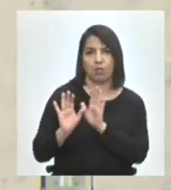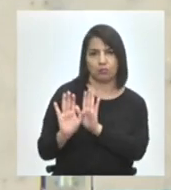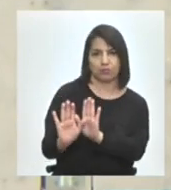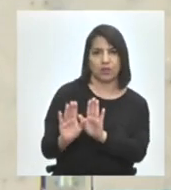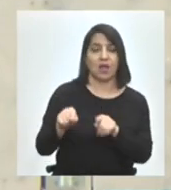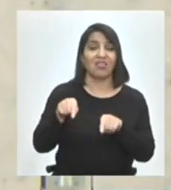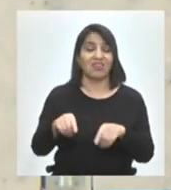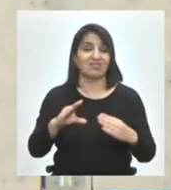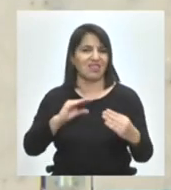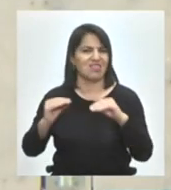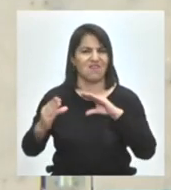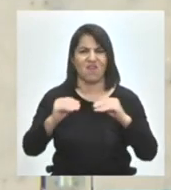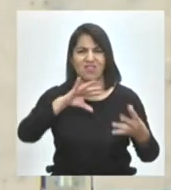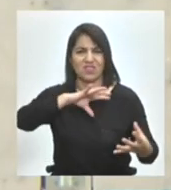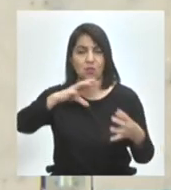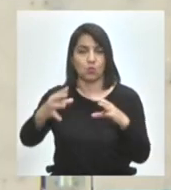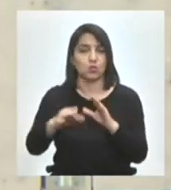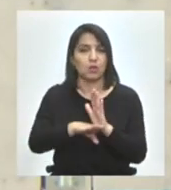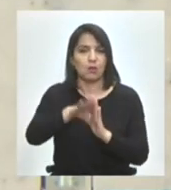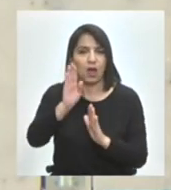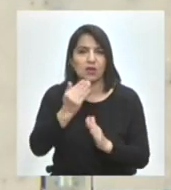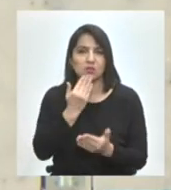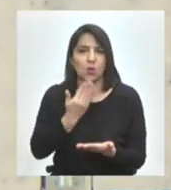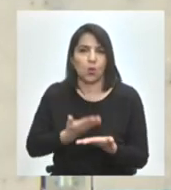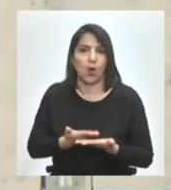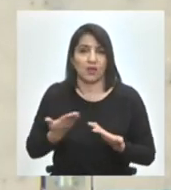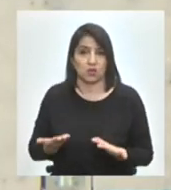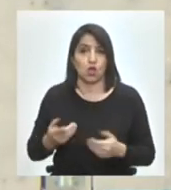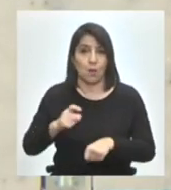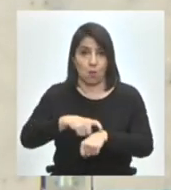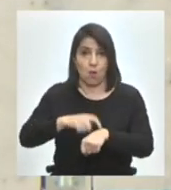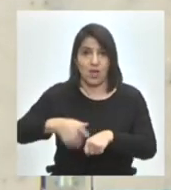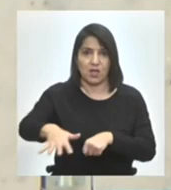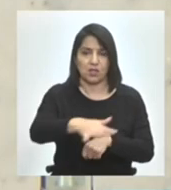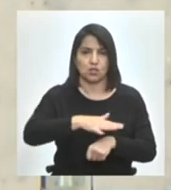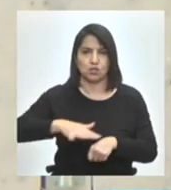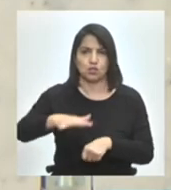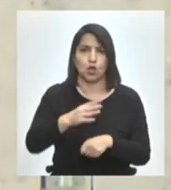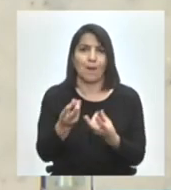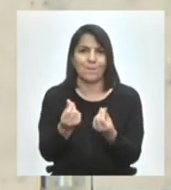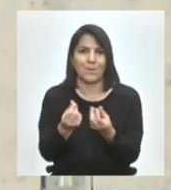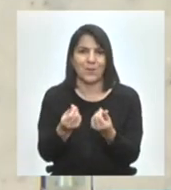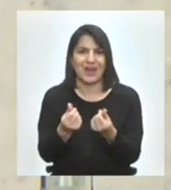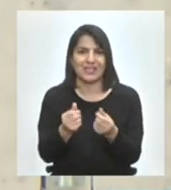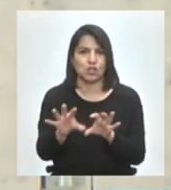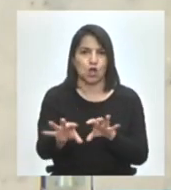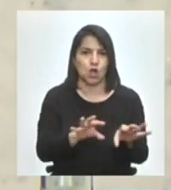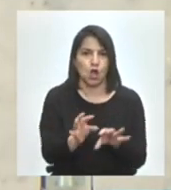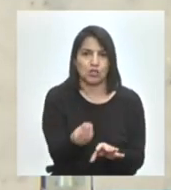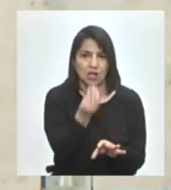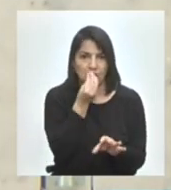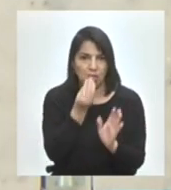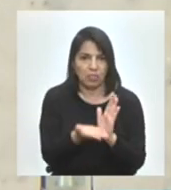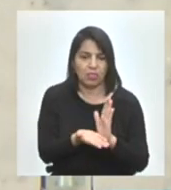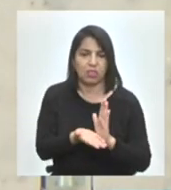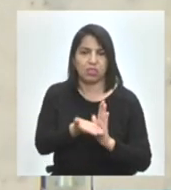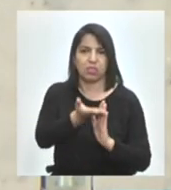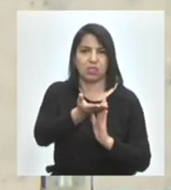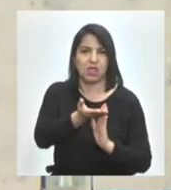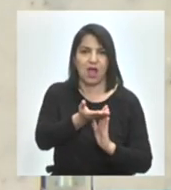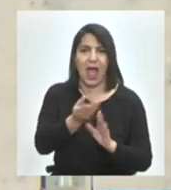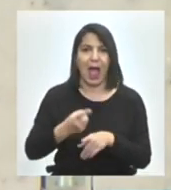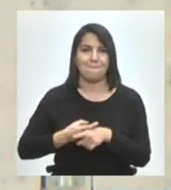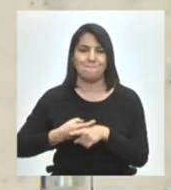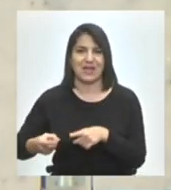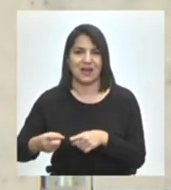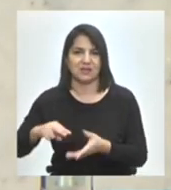de este debate global, más aún cuando en momentos en que el alza sostenida de los precios de los alimentos amenaza